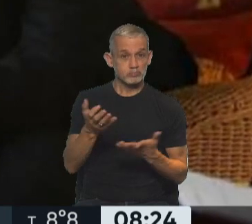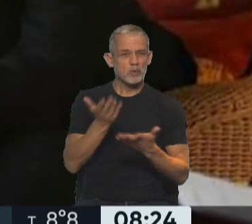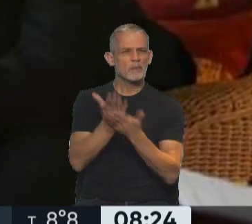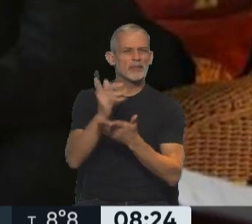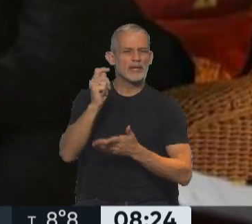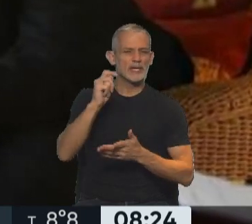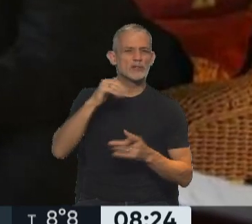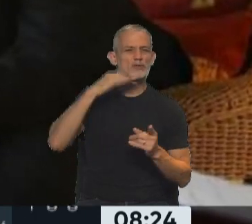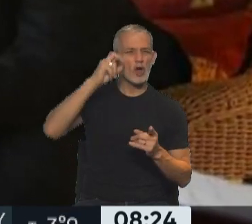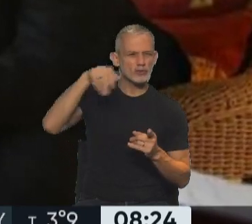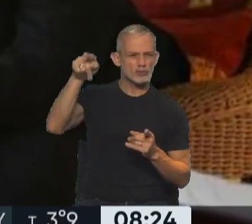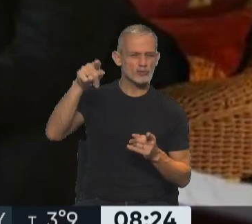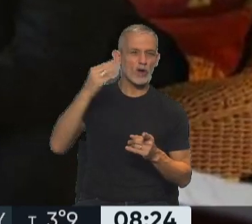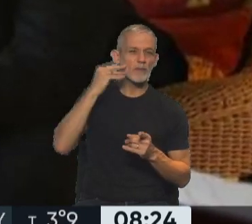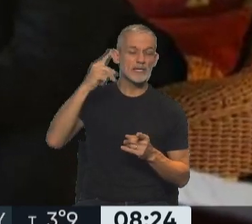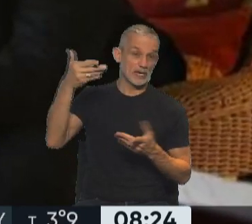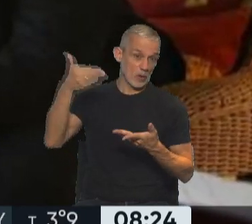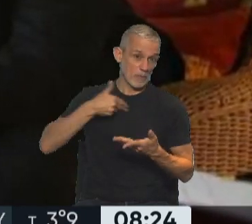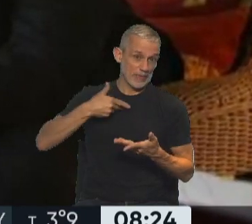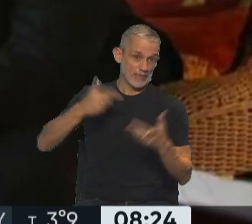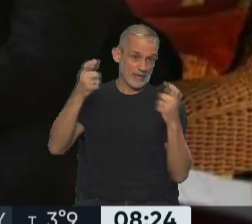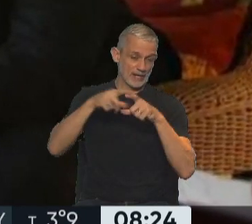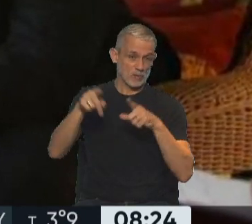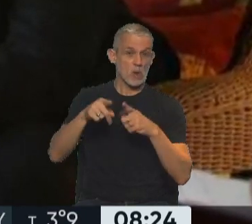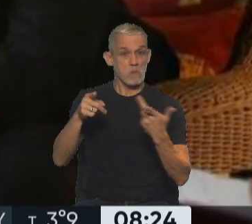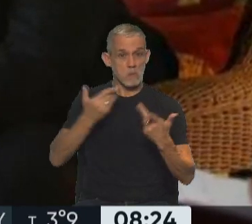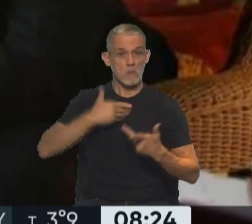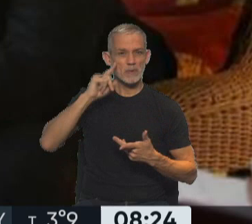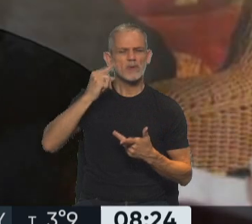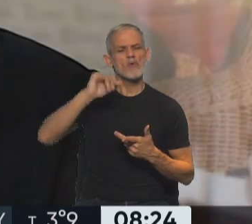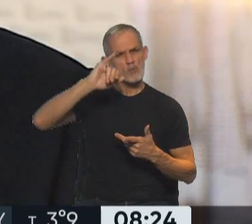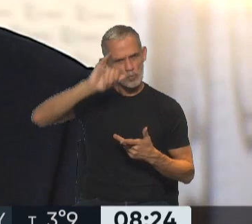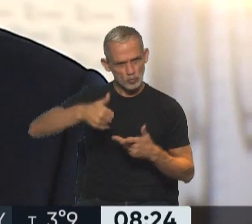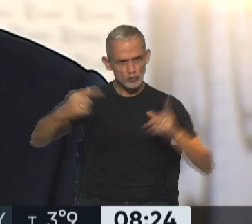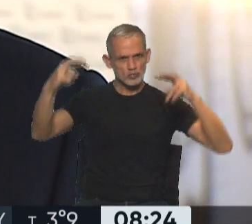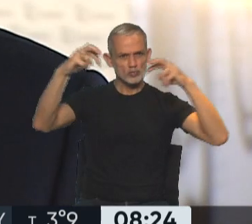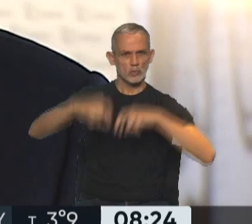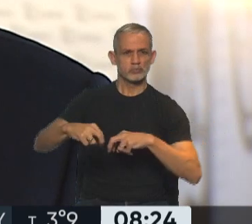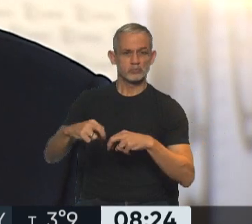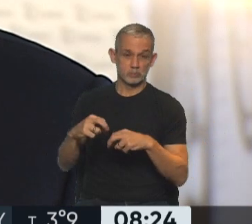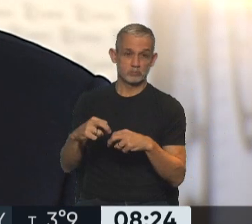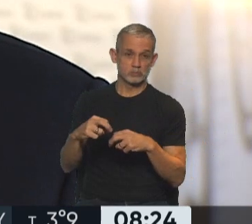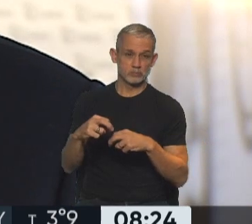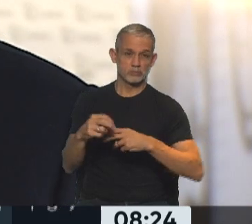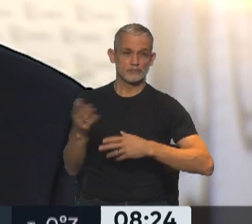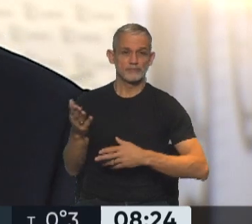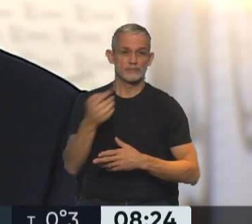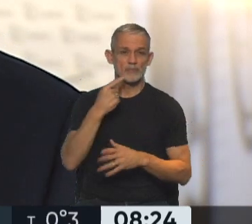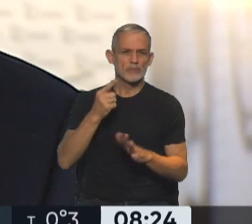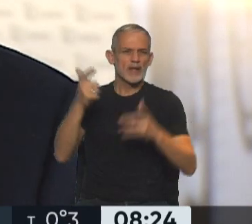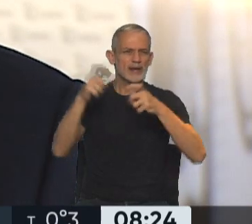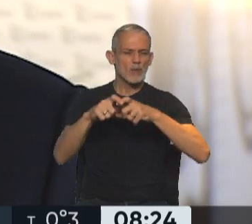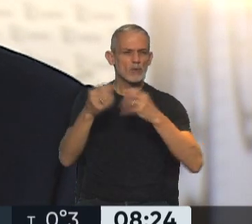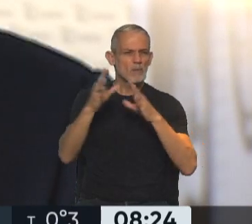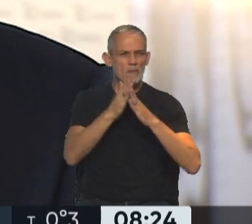ahora johnson el premier británico el presidente accede a tener esa reunión y como como bien dijiste la reunión se